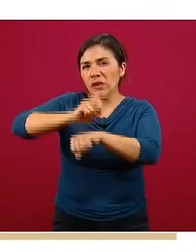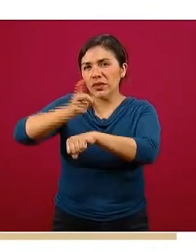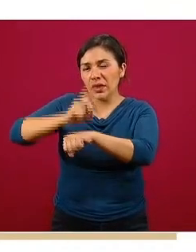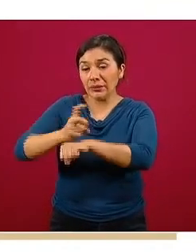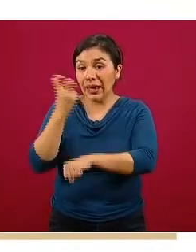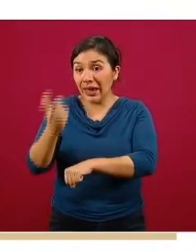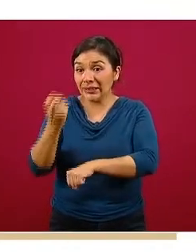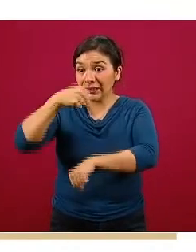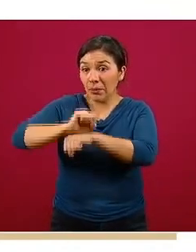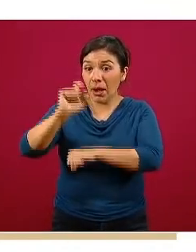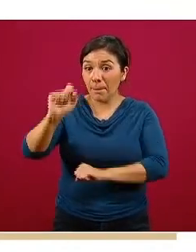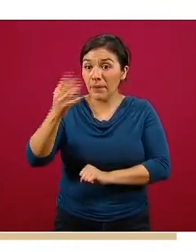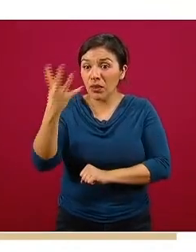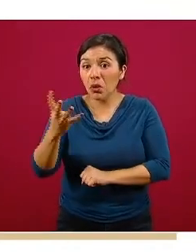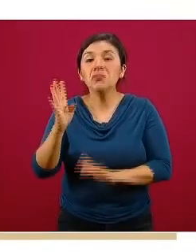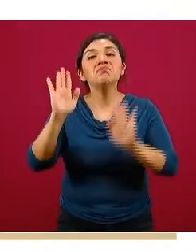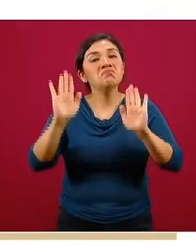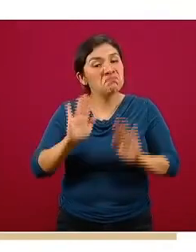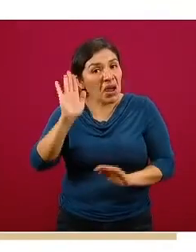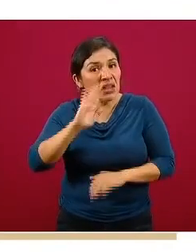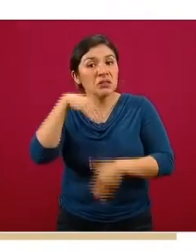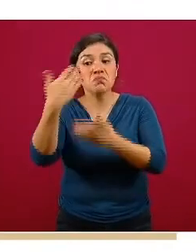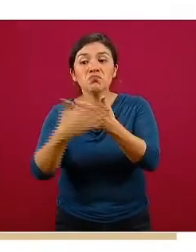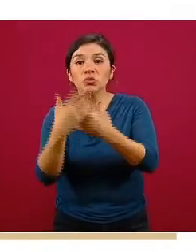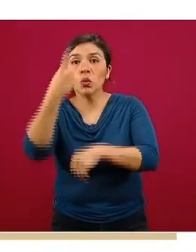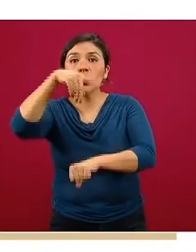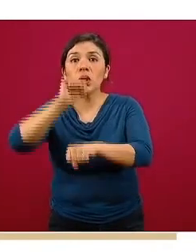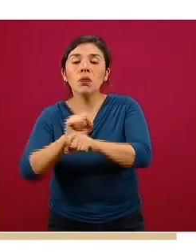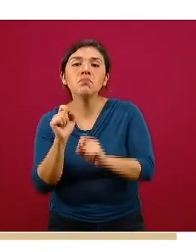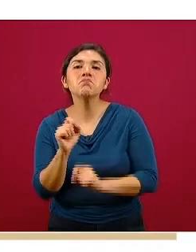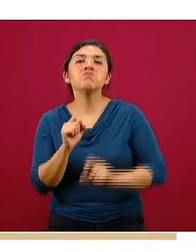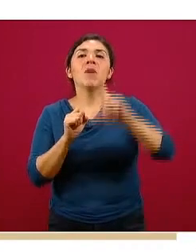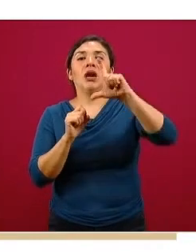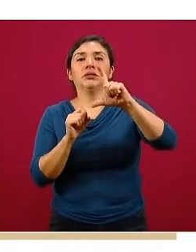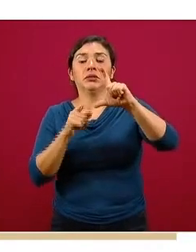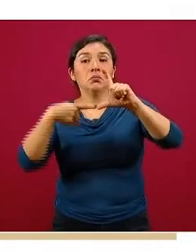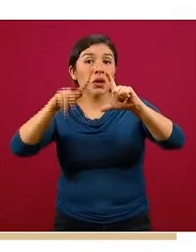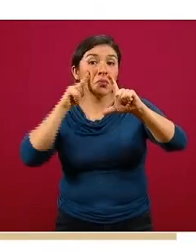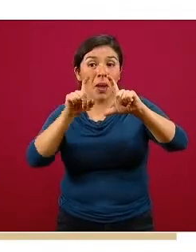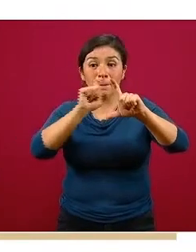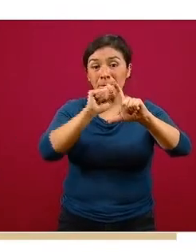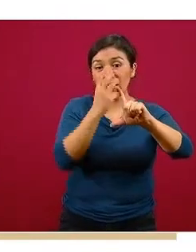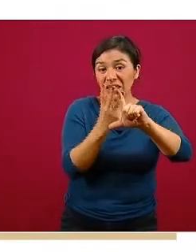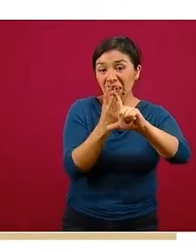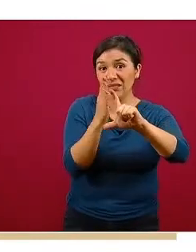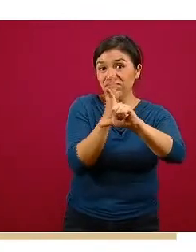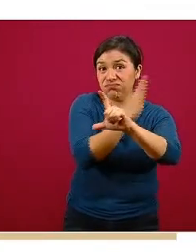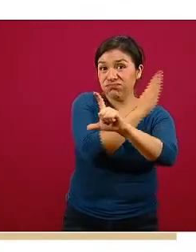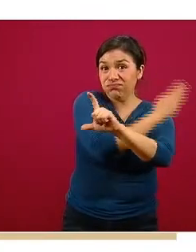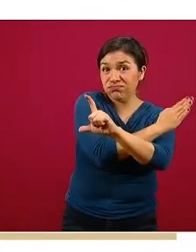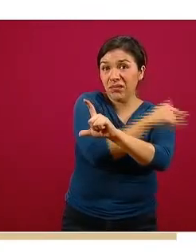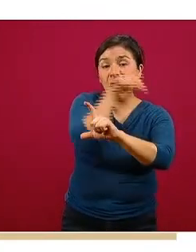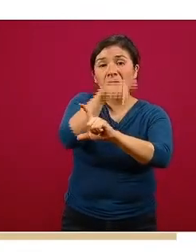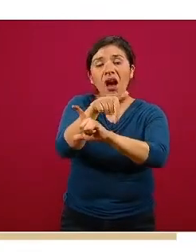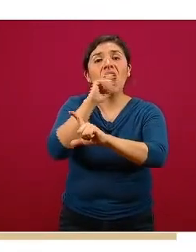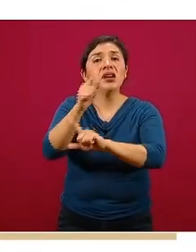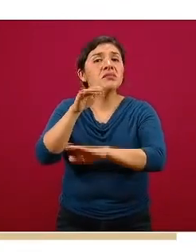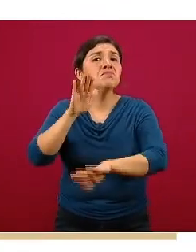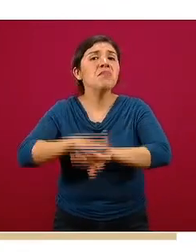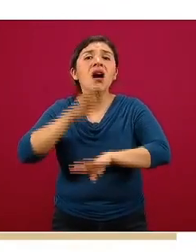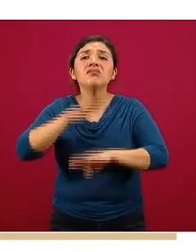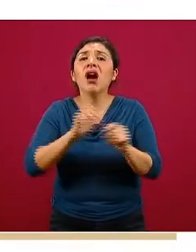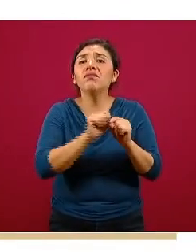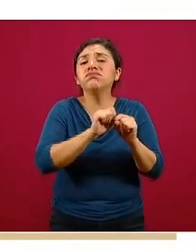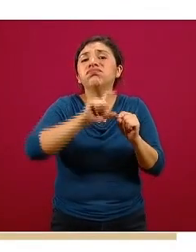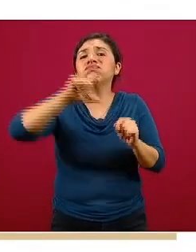semana 24, de seguro la próxima semana que las presentemos van a crecer, pero si vemos de la 23 hacia atrás, la tendencia es